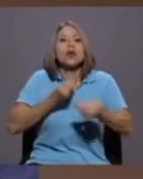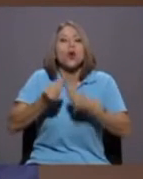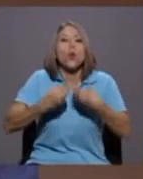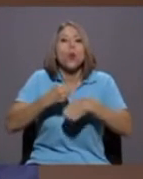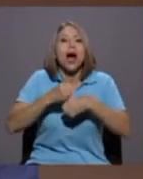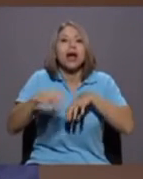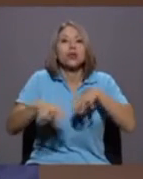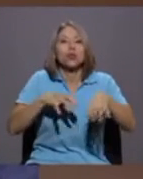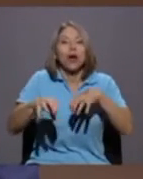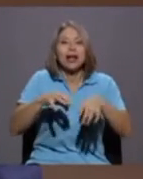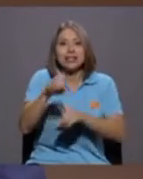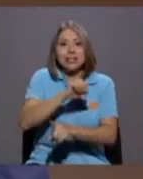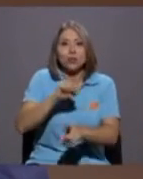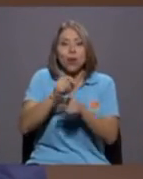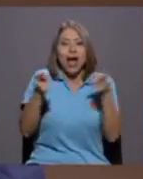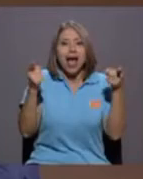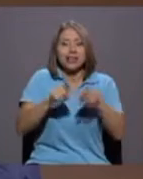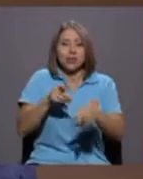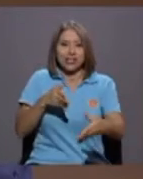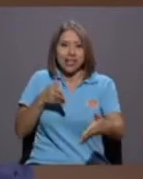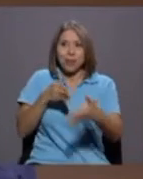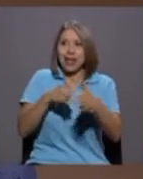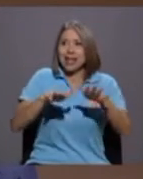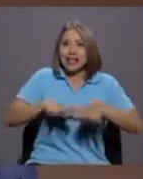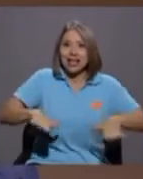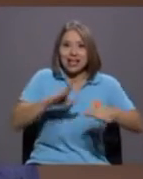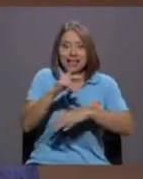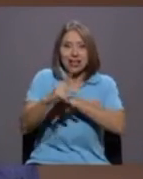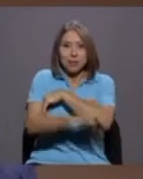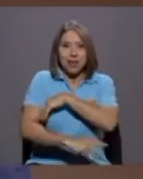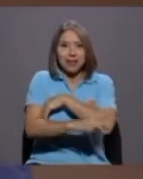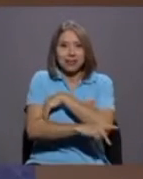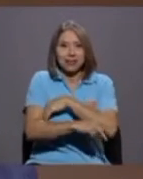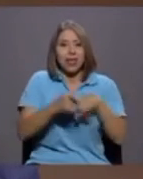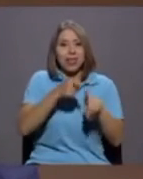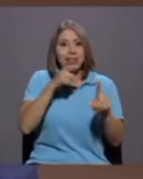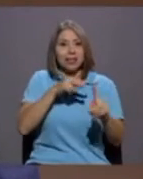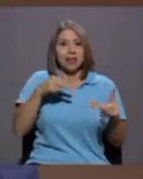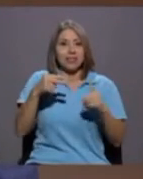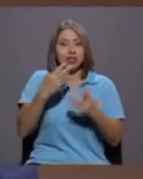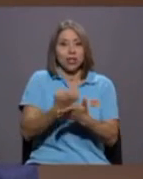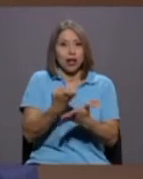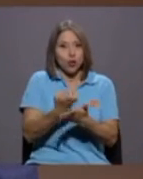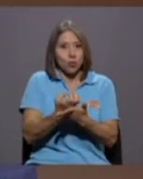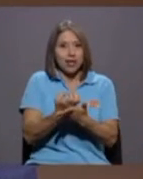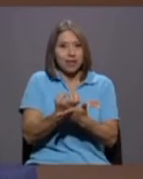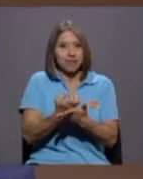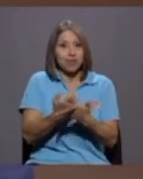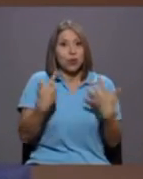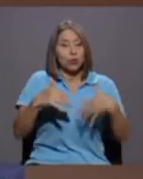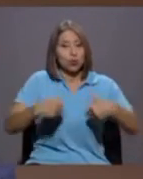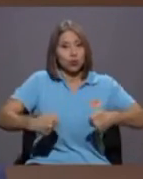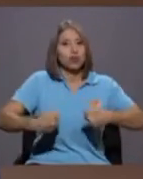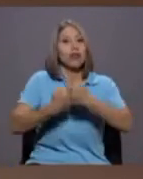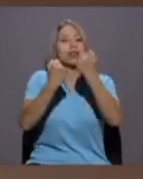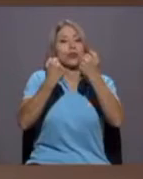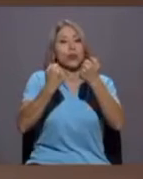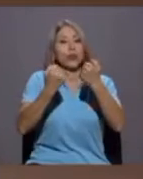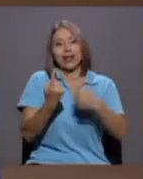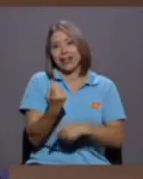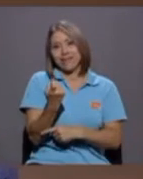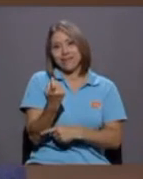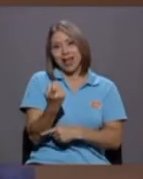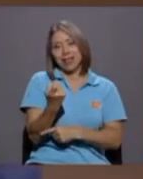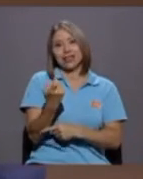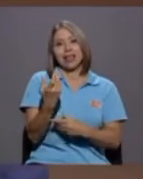de amenaza que hay en el territorio. Desde la visión de la economía, a nuestro país como gran reto sí le falta trabajar